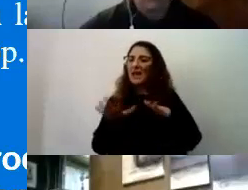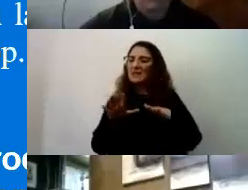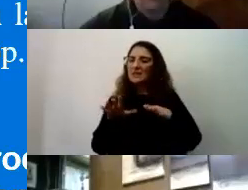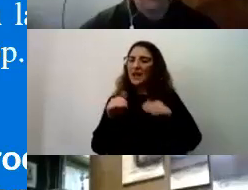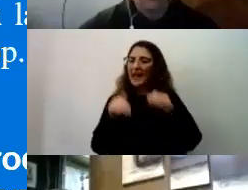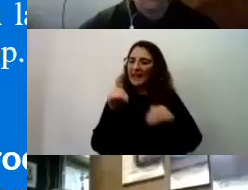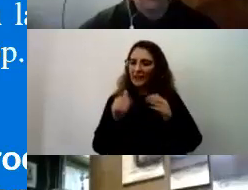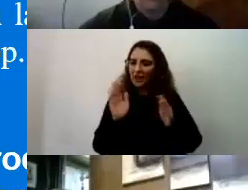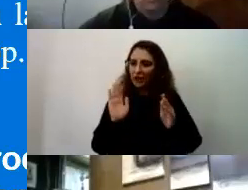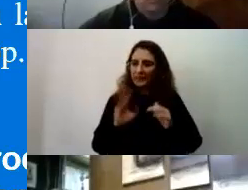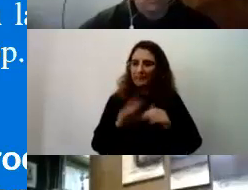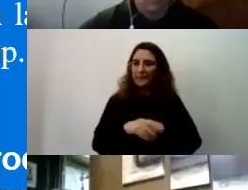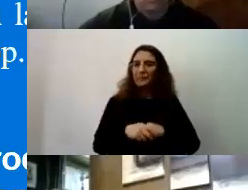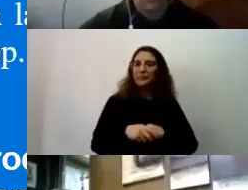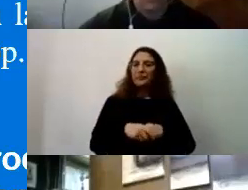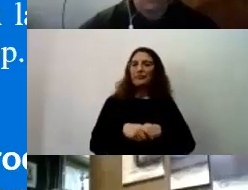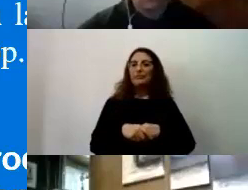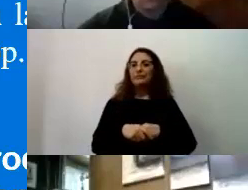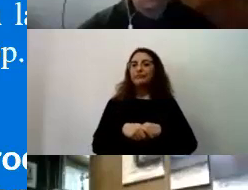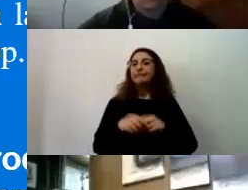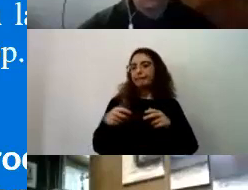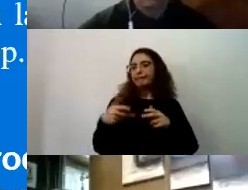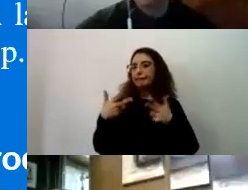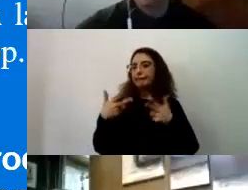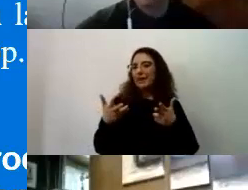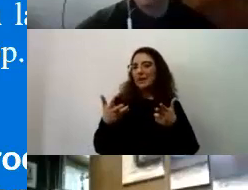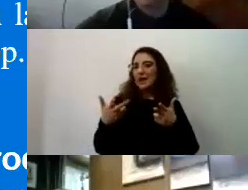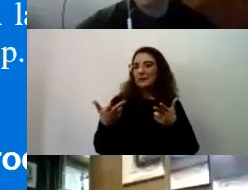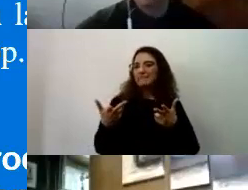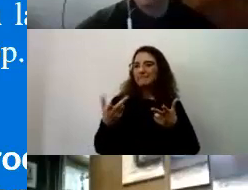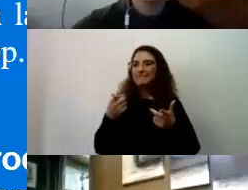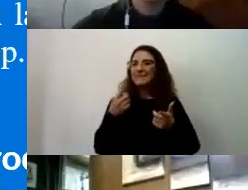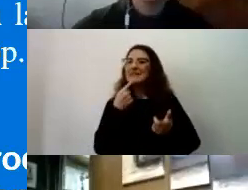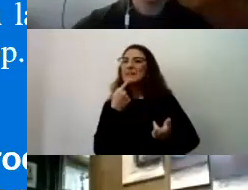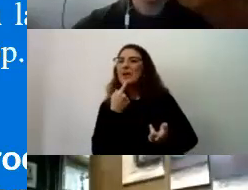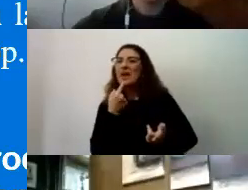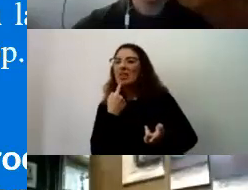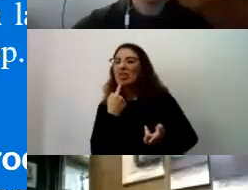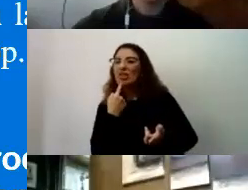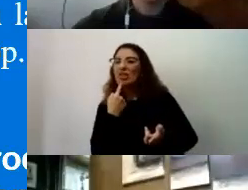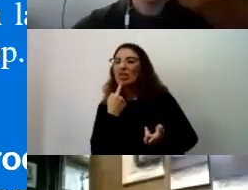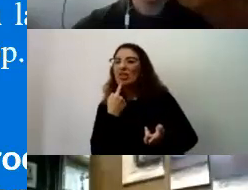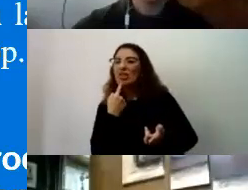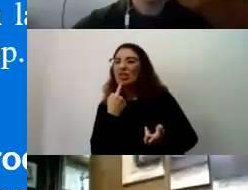Merece señalar que en el caso citado se cuestiona la validez de una decisión de la Comisión de Comercio